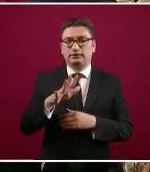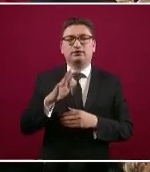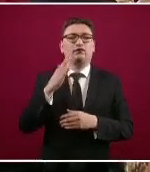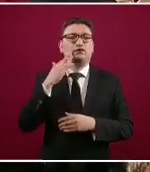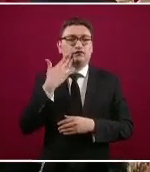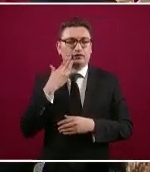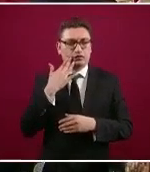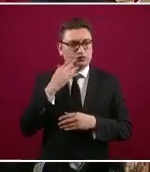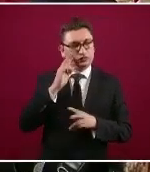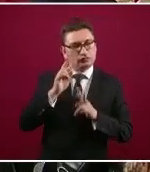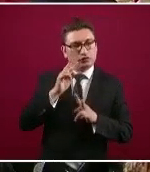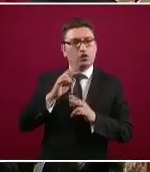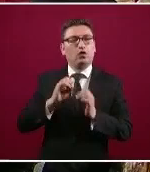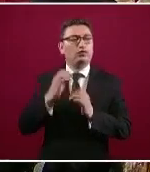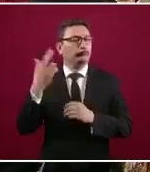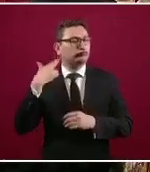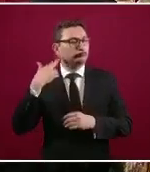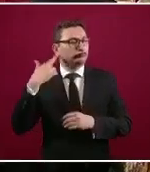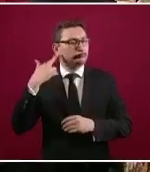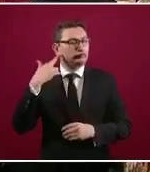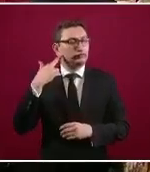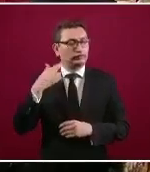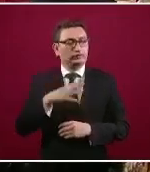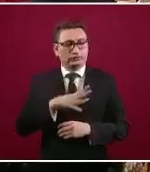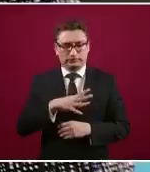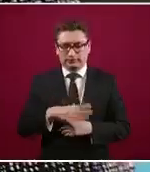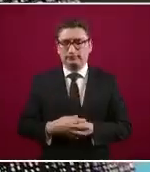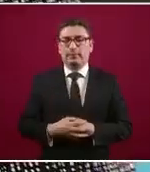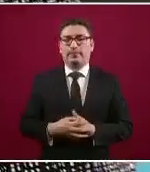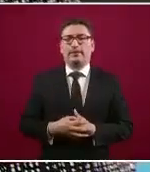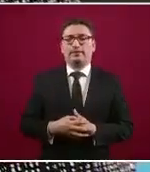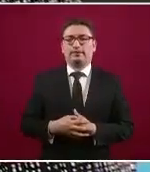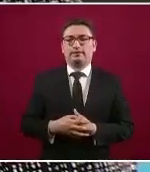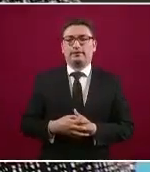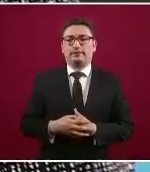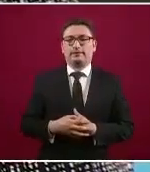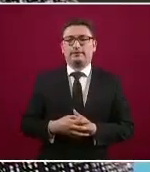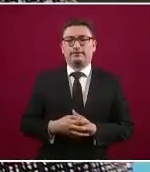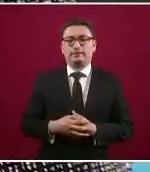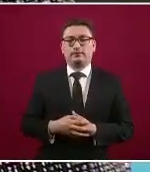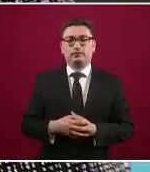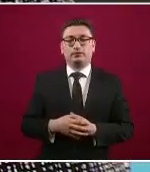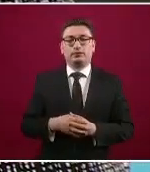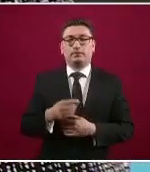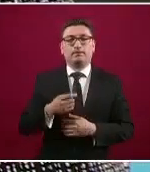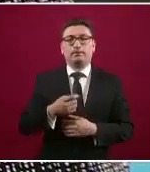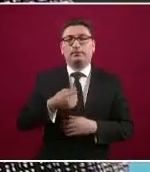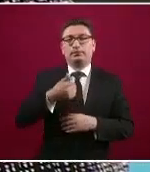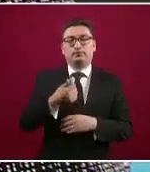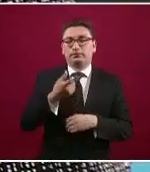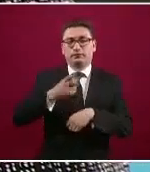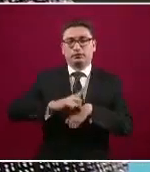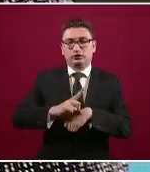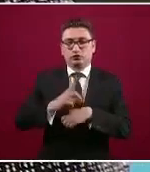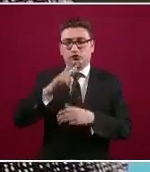puede escuchar y lo que hemos visto es que ha tenido pues el primer día tuvimos 2,000 gentes y ahorita ya estamos con una audiencia